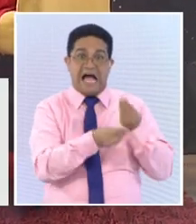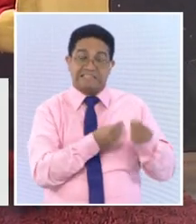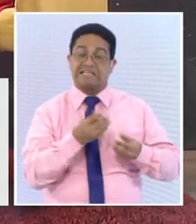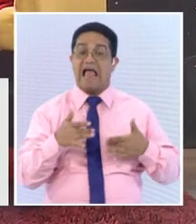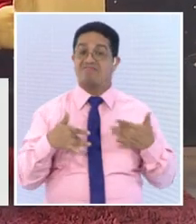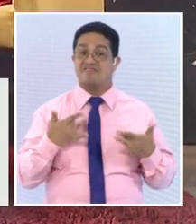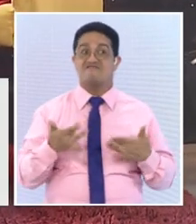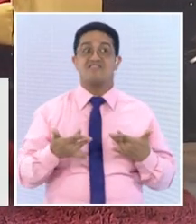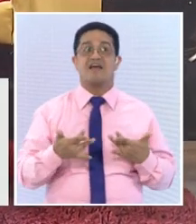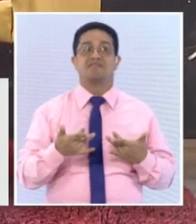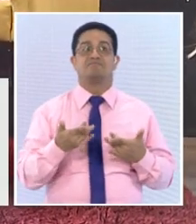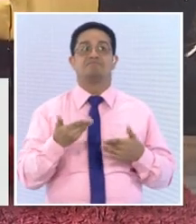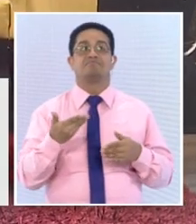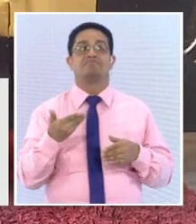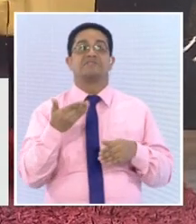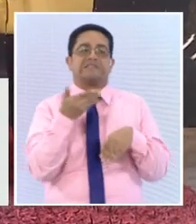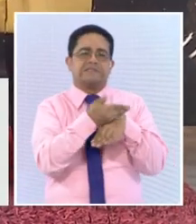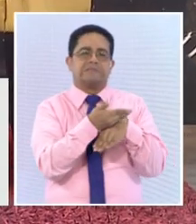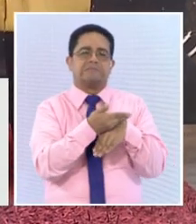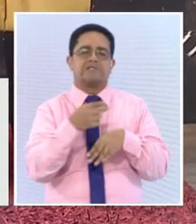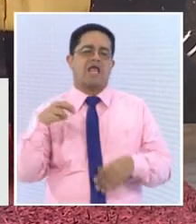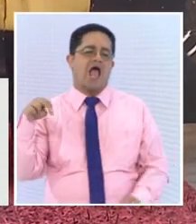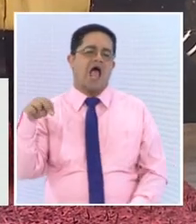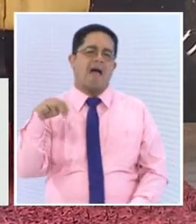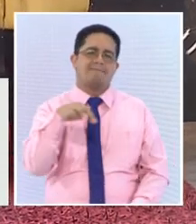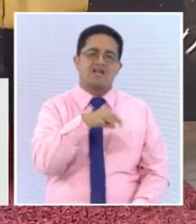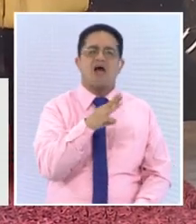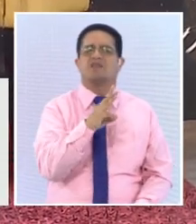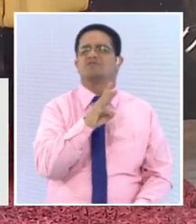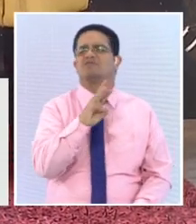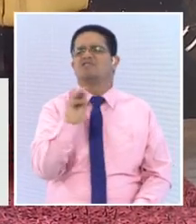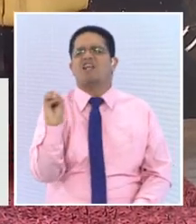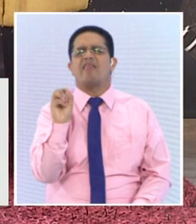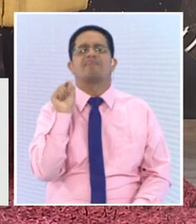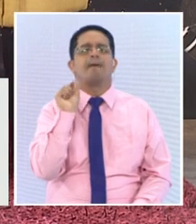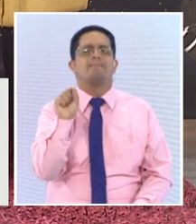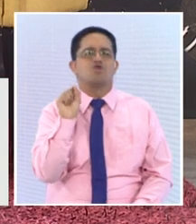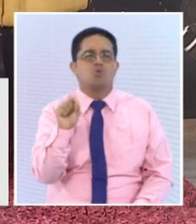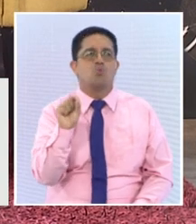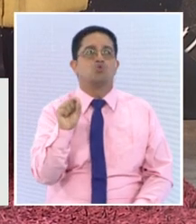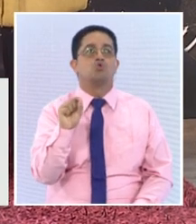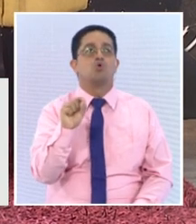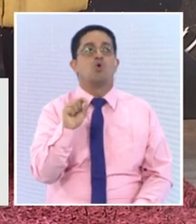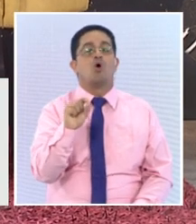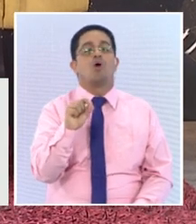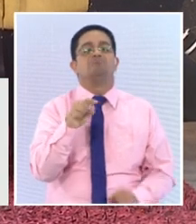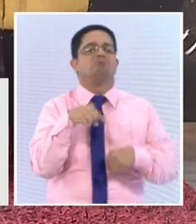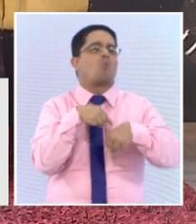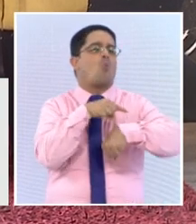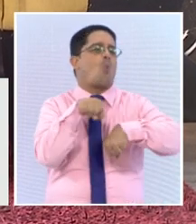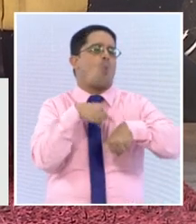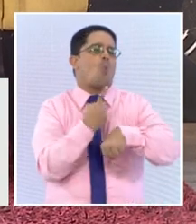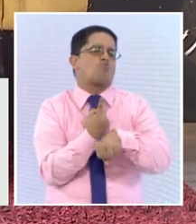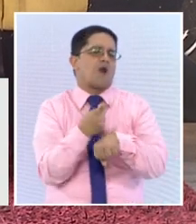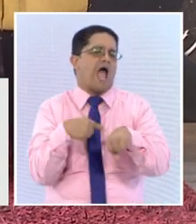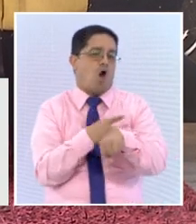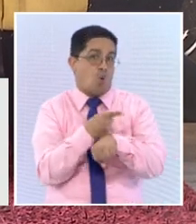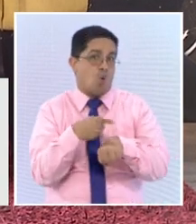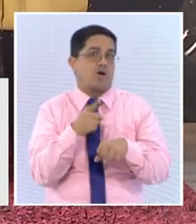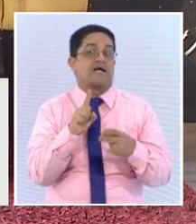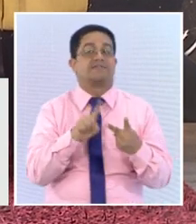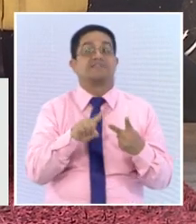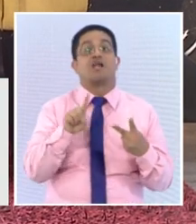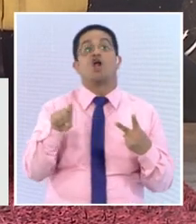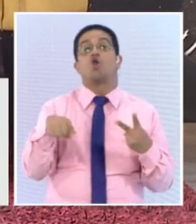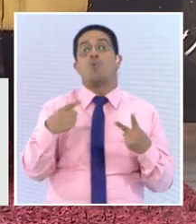decir, debemos ir al parque, caminar por lo menos 30 minutos a una hora y luego de eso hacer cierta rutina que